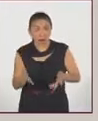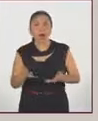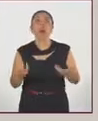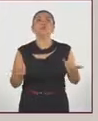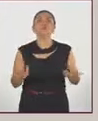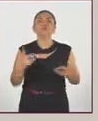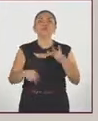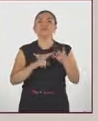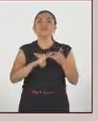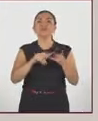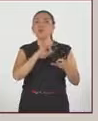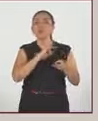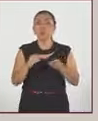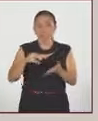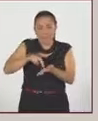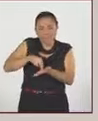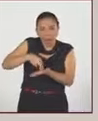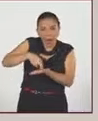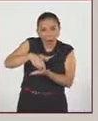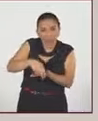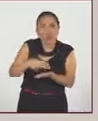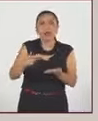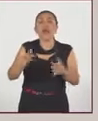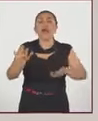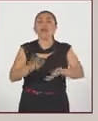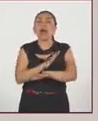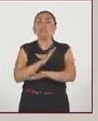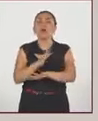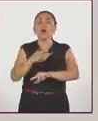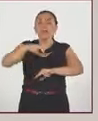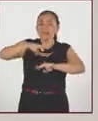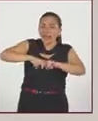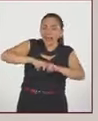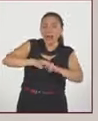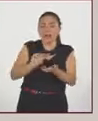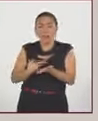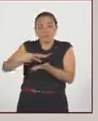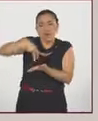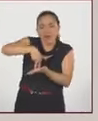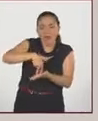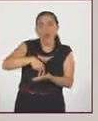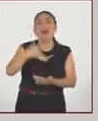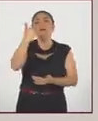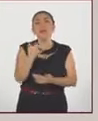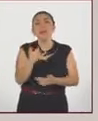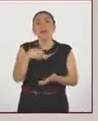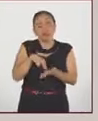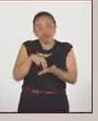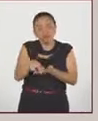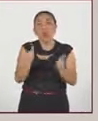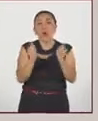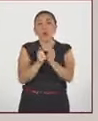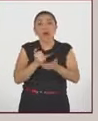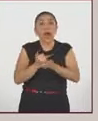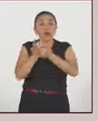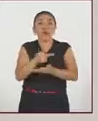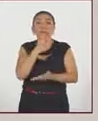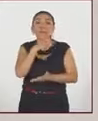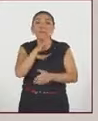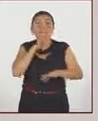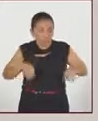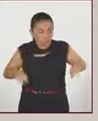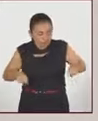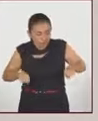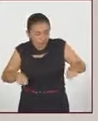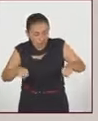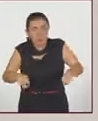la bipedestación, poderse parar, cambiar de estar sentado a parado y la marcha asistida, o sea, con ayuda de los padres. De